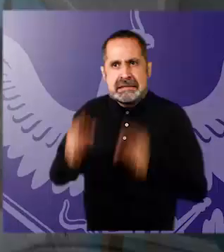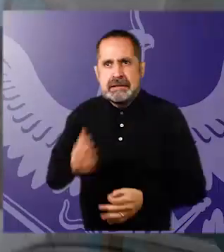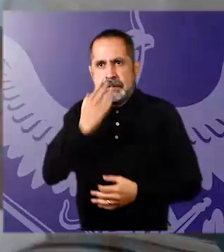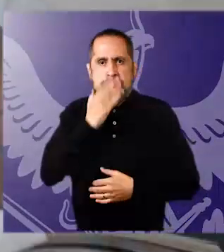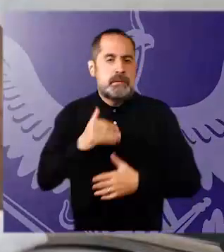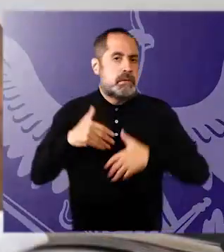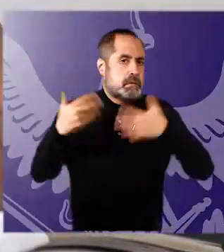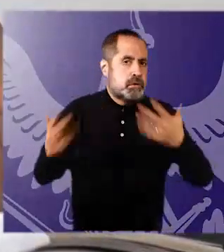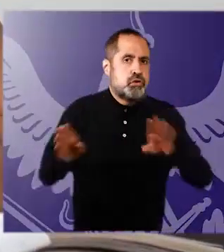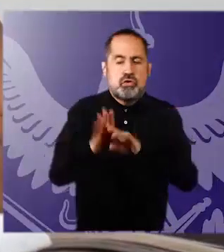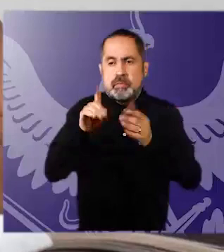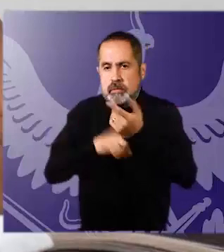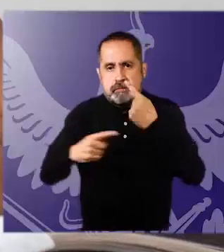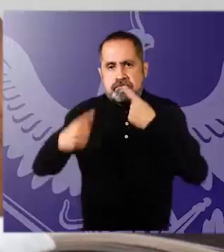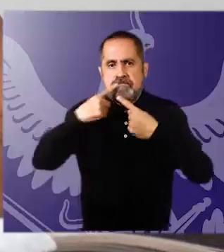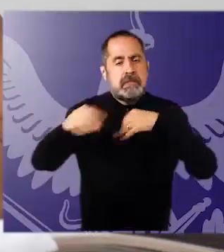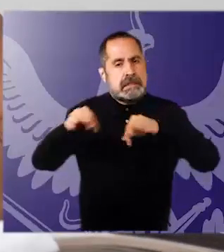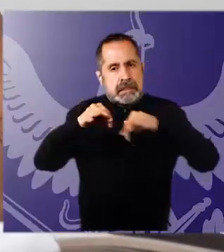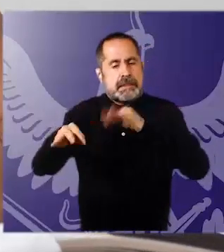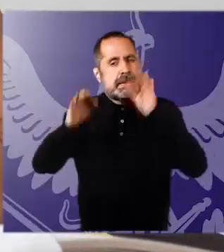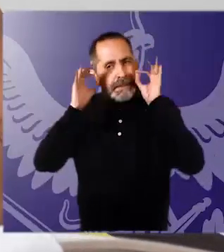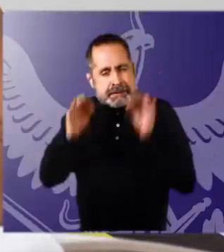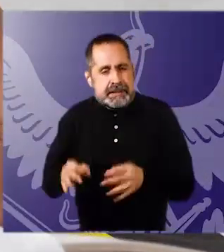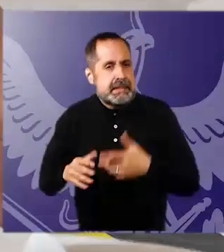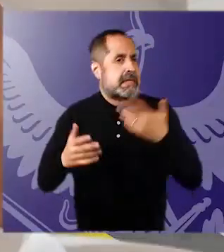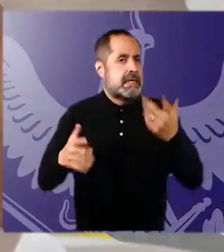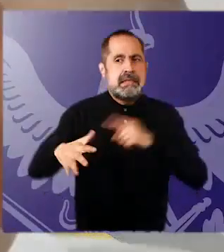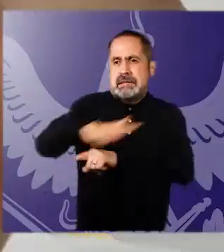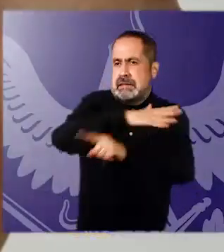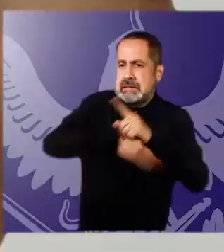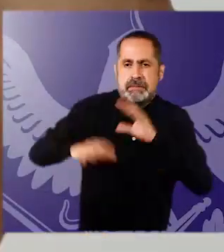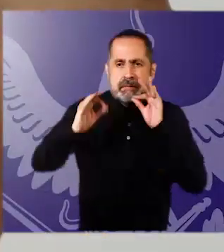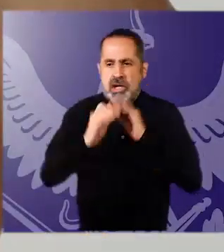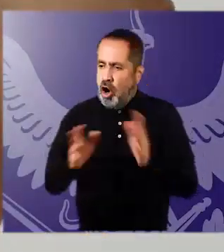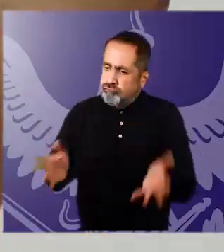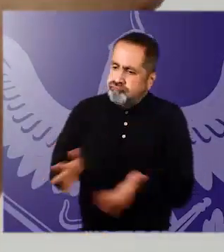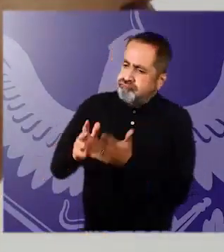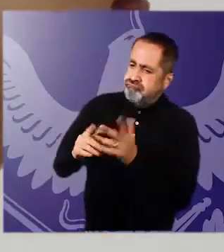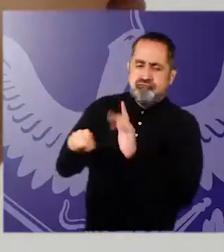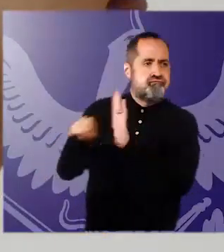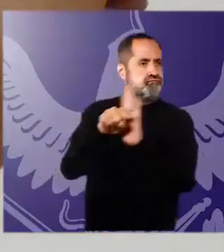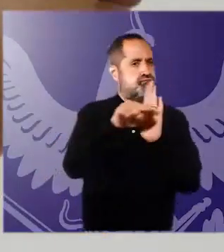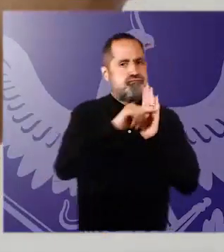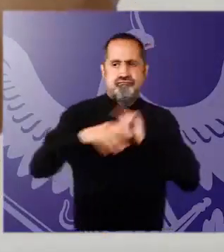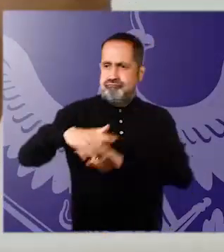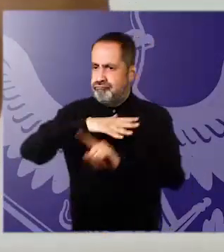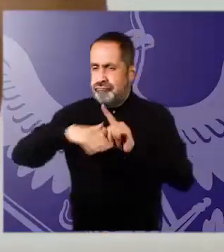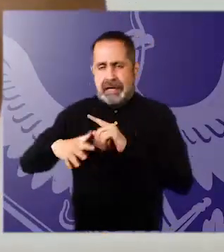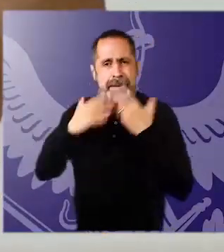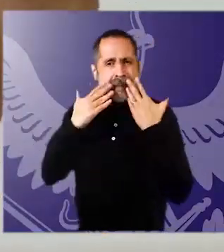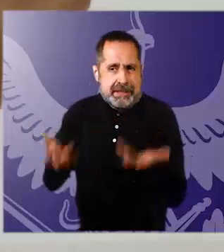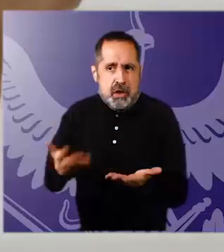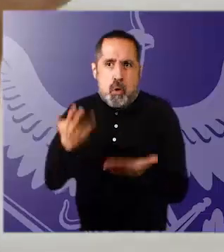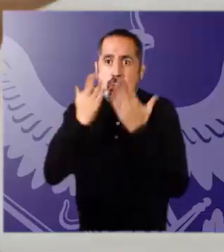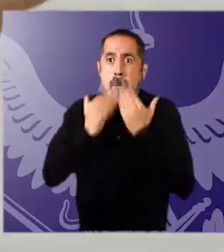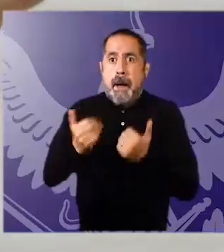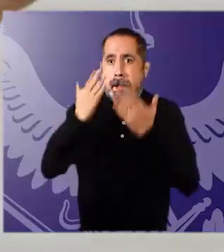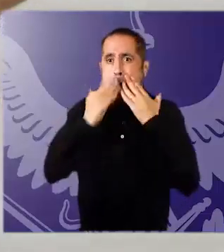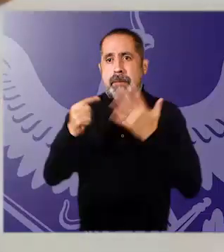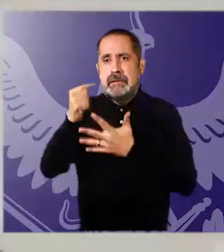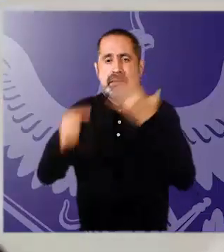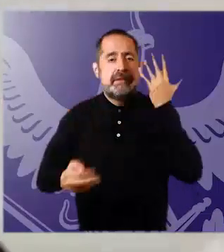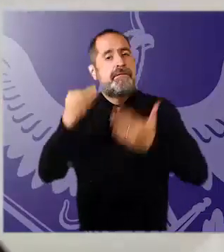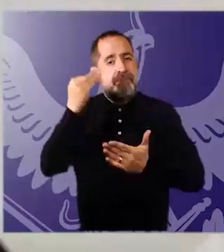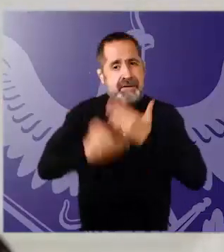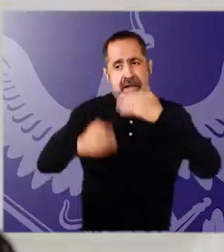formal, a empleos decentes, a entornos habilitantes también que generen en